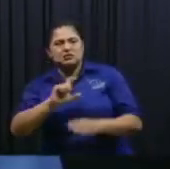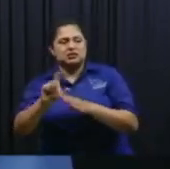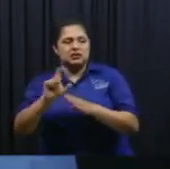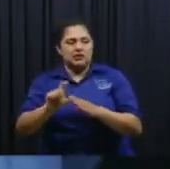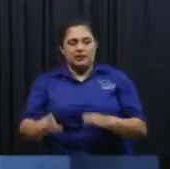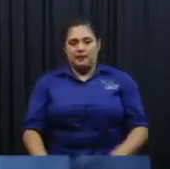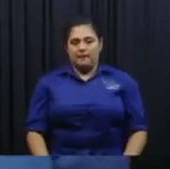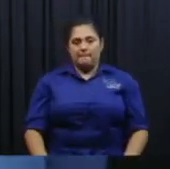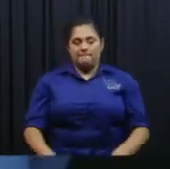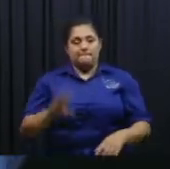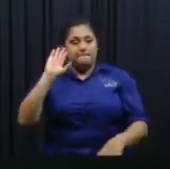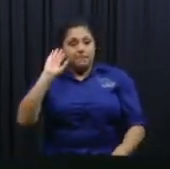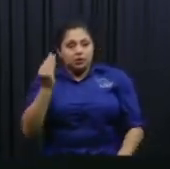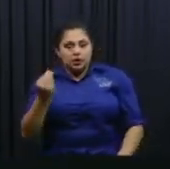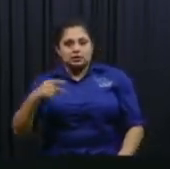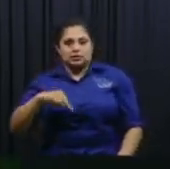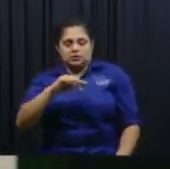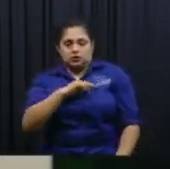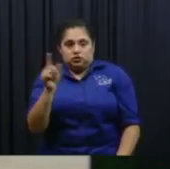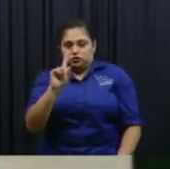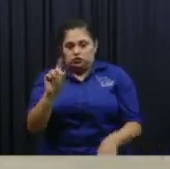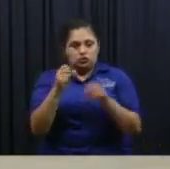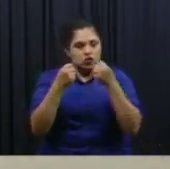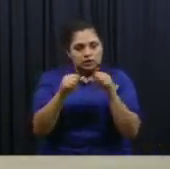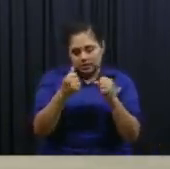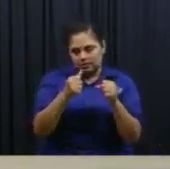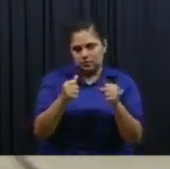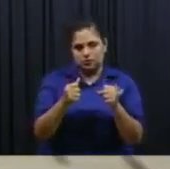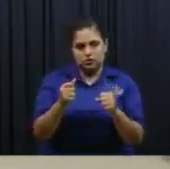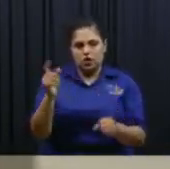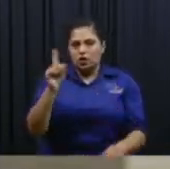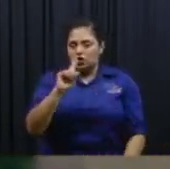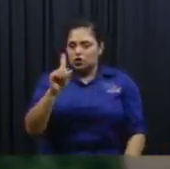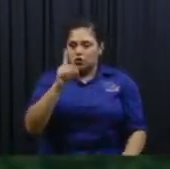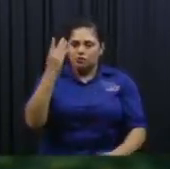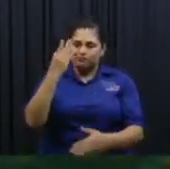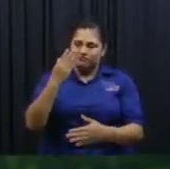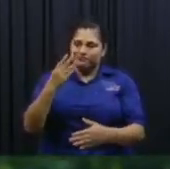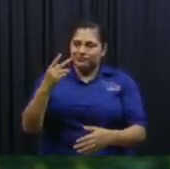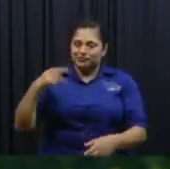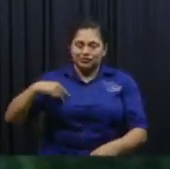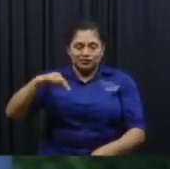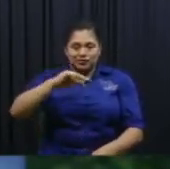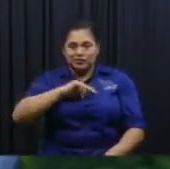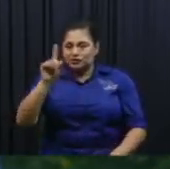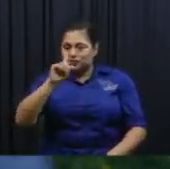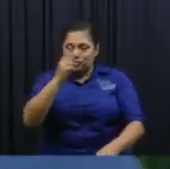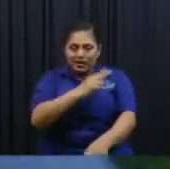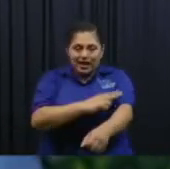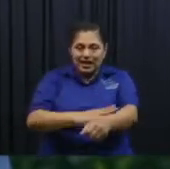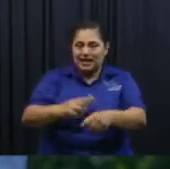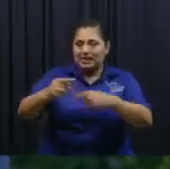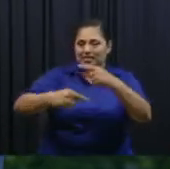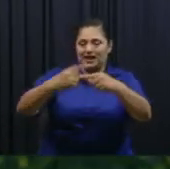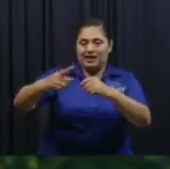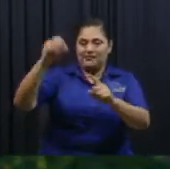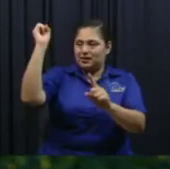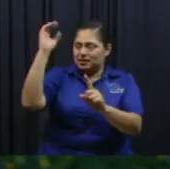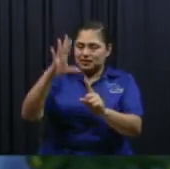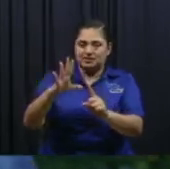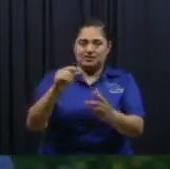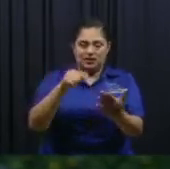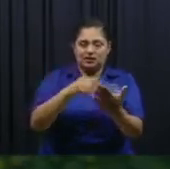es que si no lo hacemos si no lo hacemos No vamos a heredar la bendición que dice acá